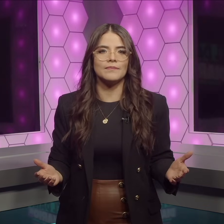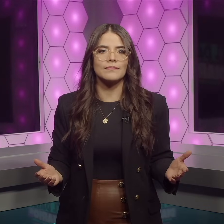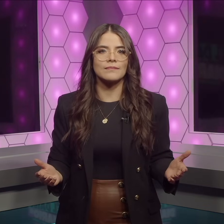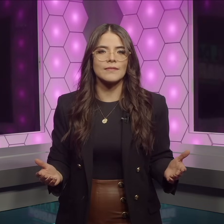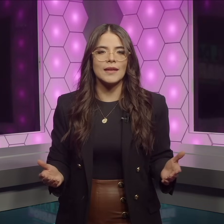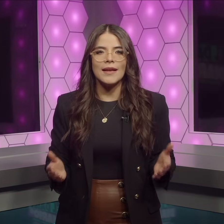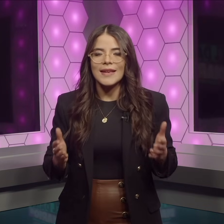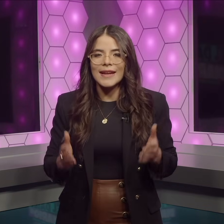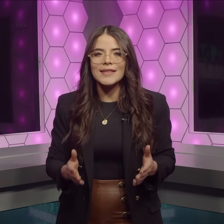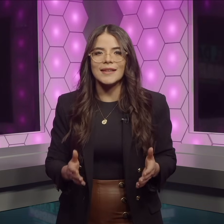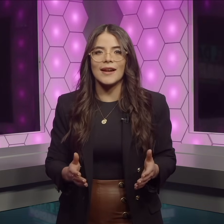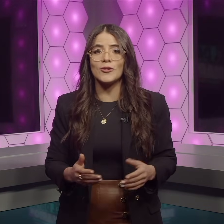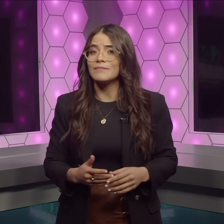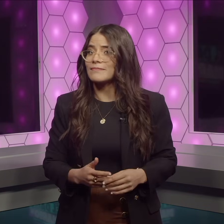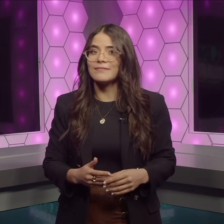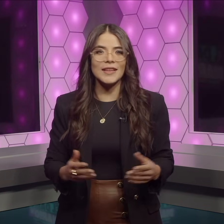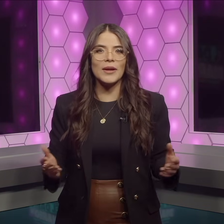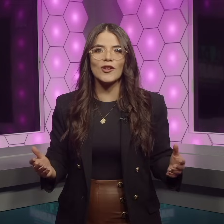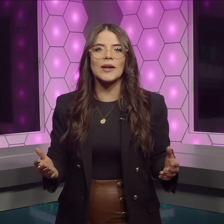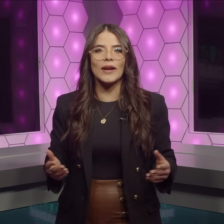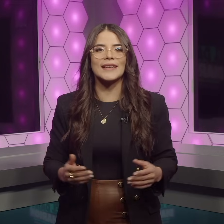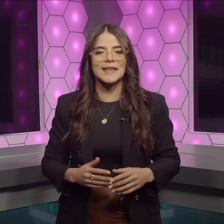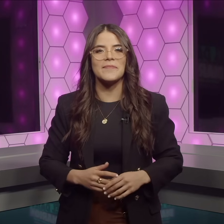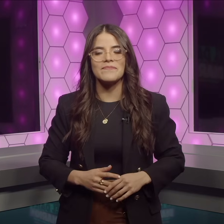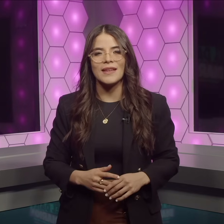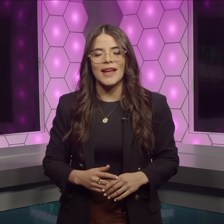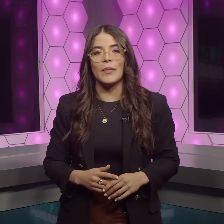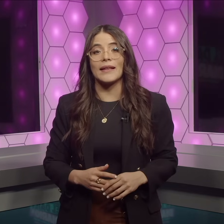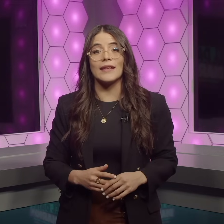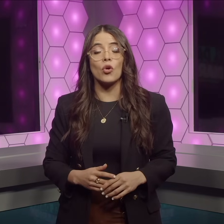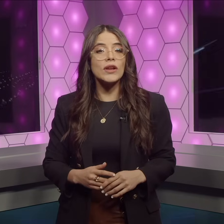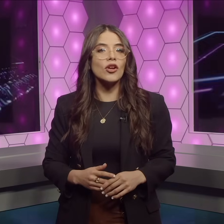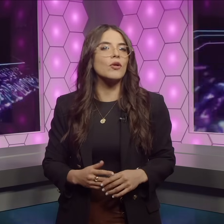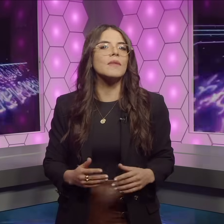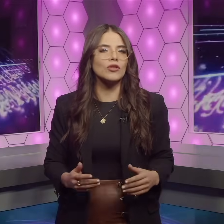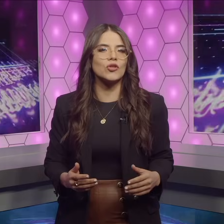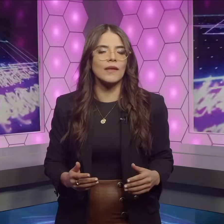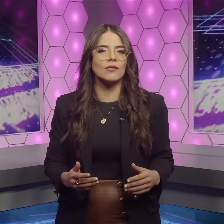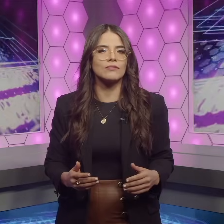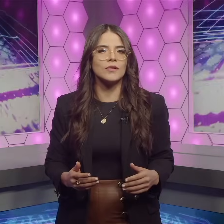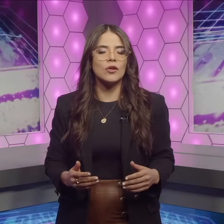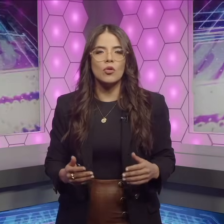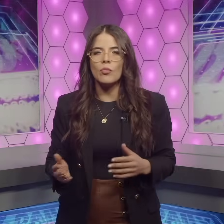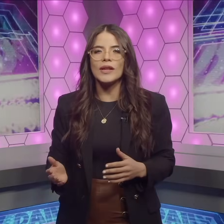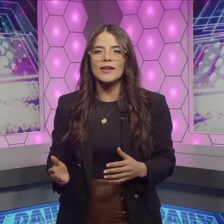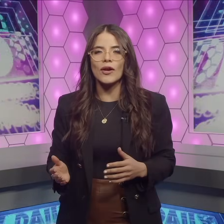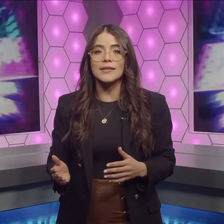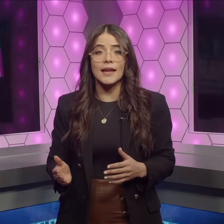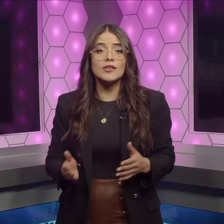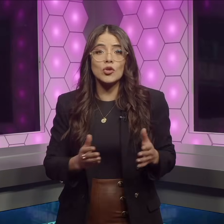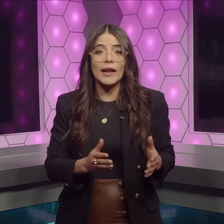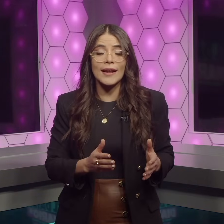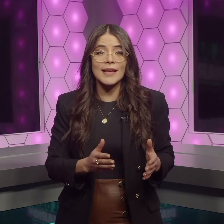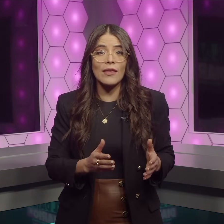desploman. Y en este escenario emergió Samuel García, el precandidato único de Movimiento Ciudadano. Un político que